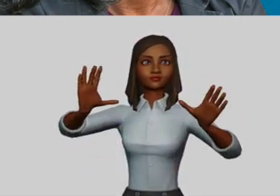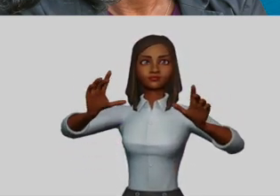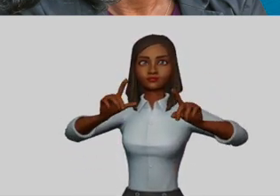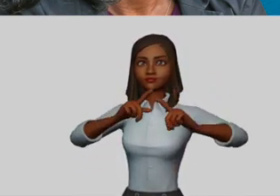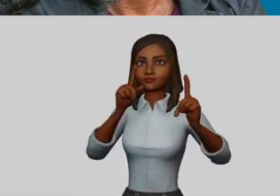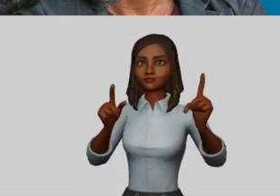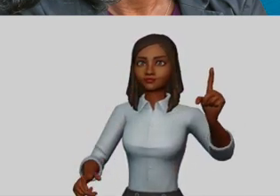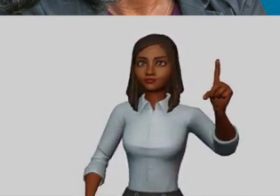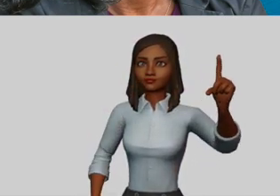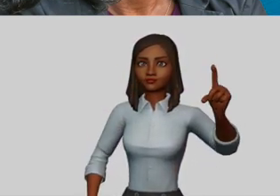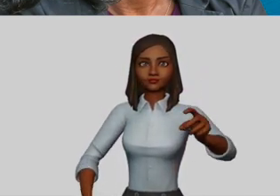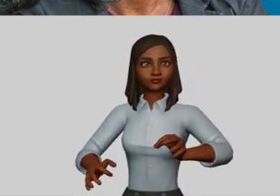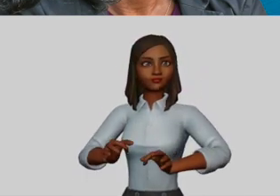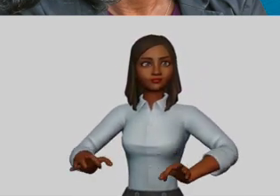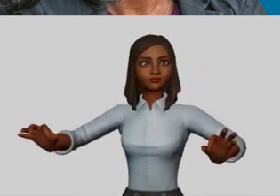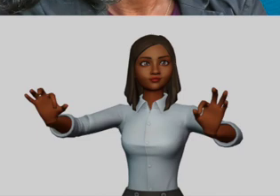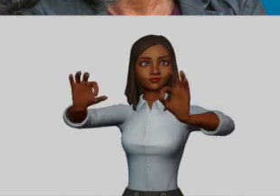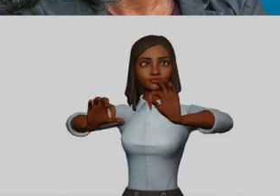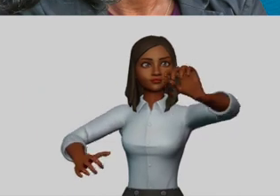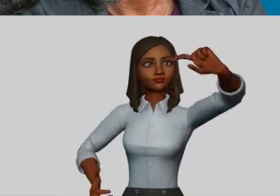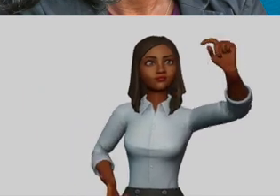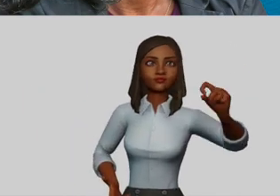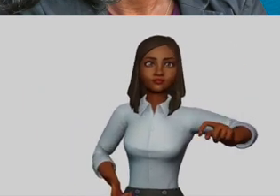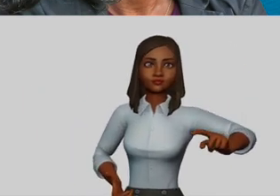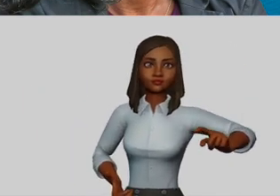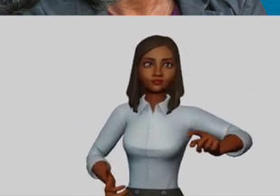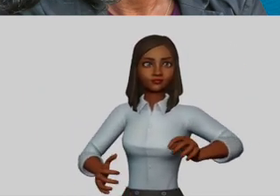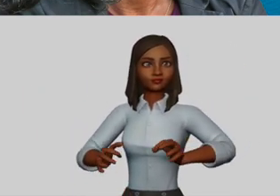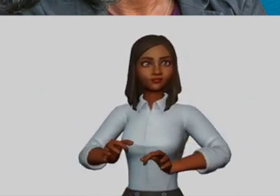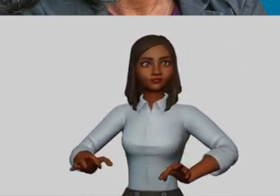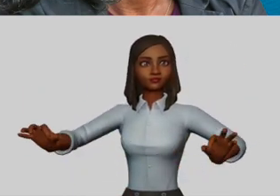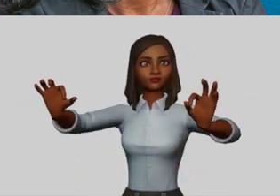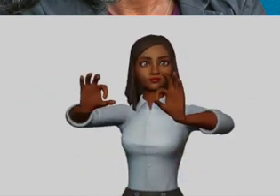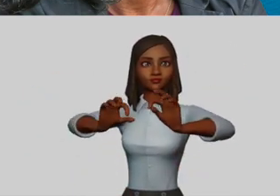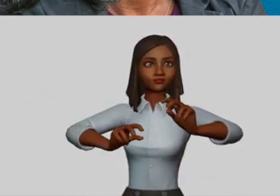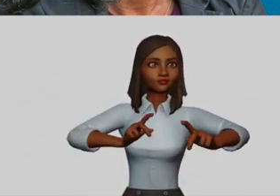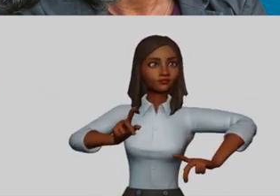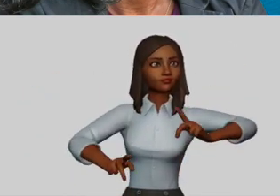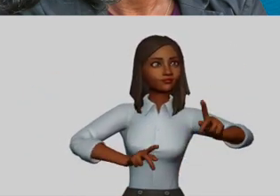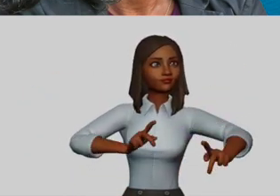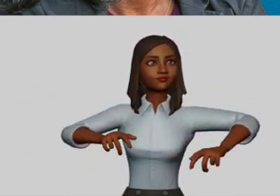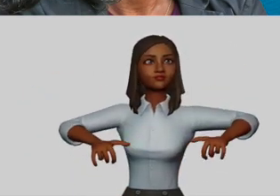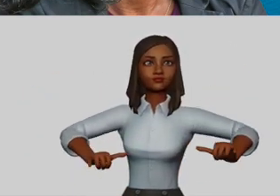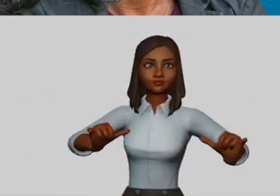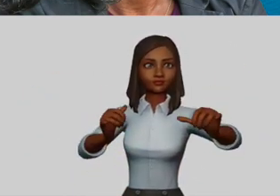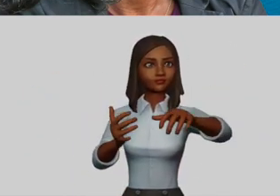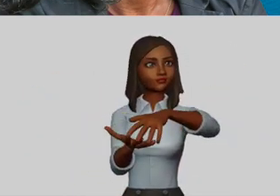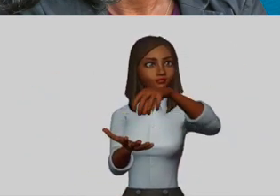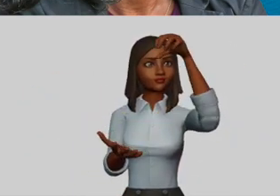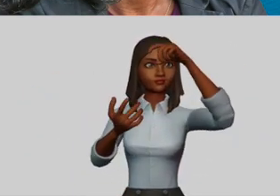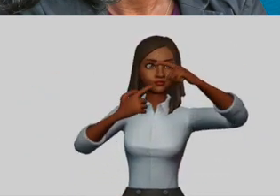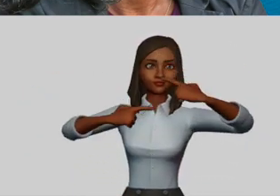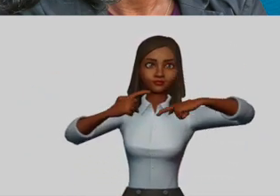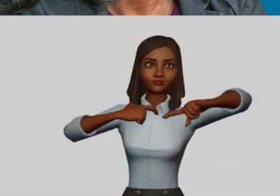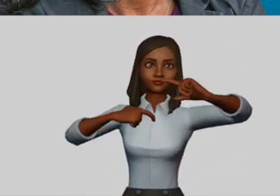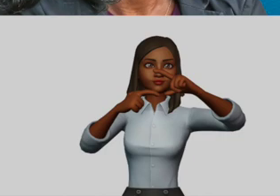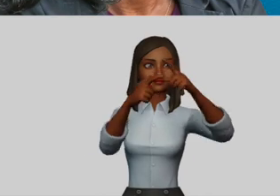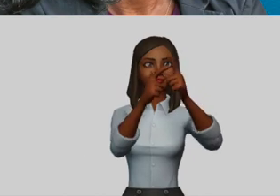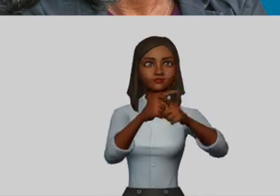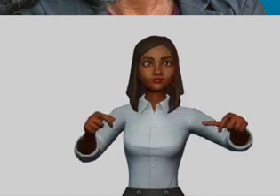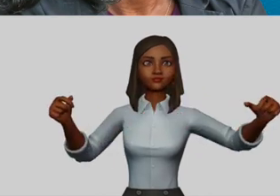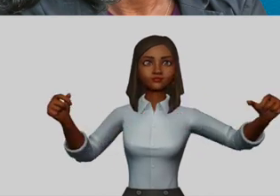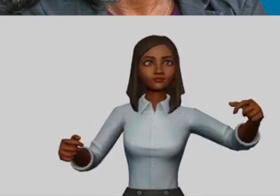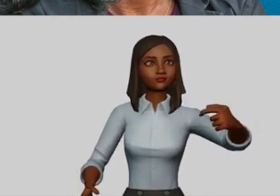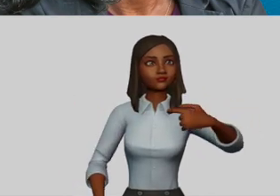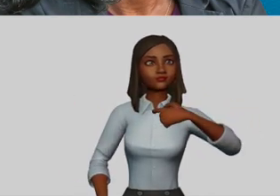y ahora la gente sabe lo que es el lenguaje de señas. Claro. Y también puede, de temprana edad, estoy pensando y estaba tratando